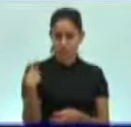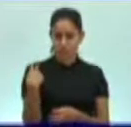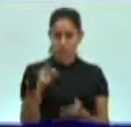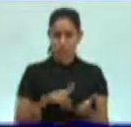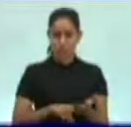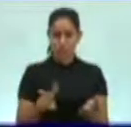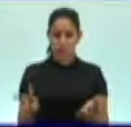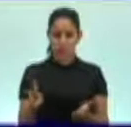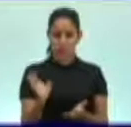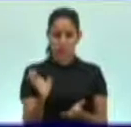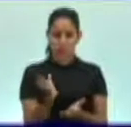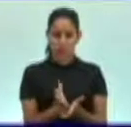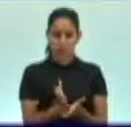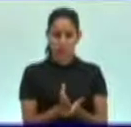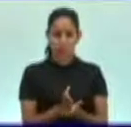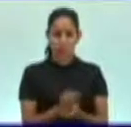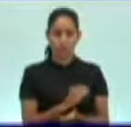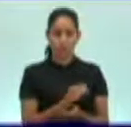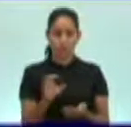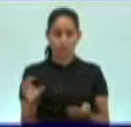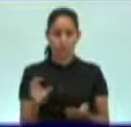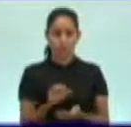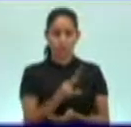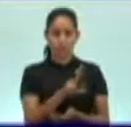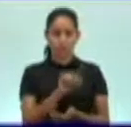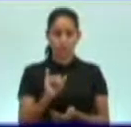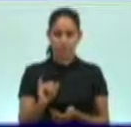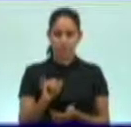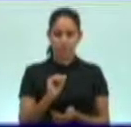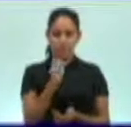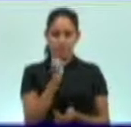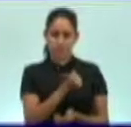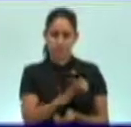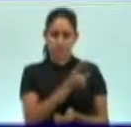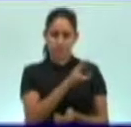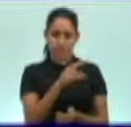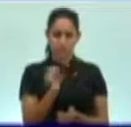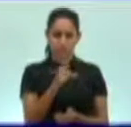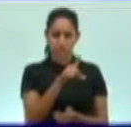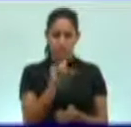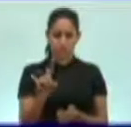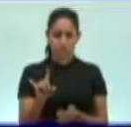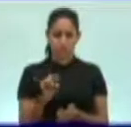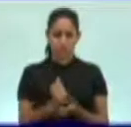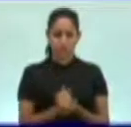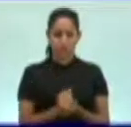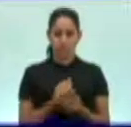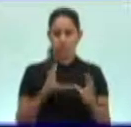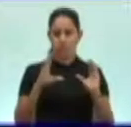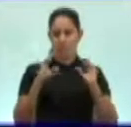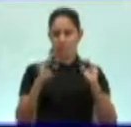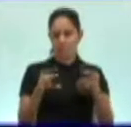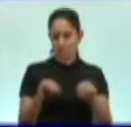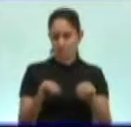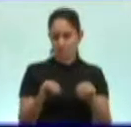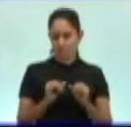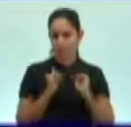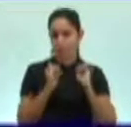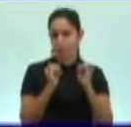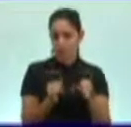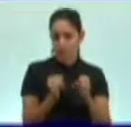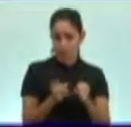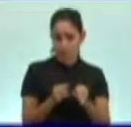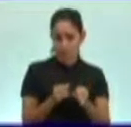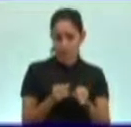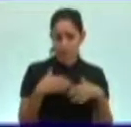de diciembre del año 2019, dando orientaciones sobre la precisión con